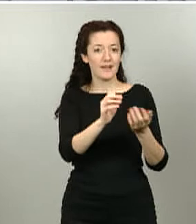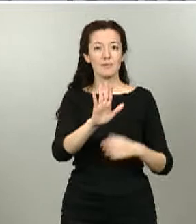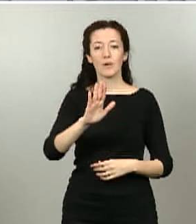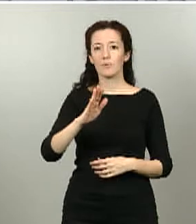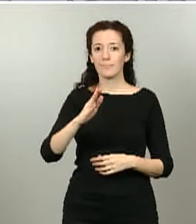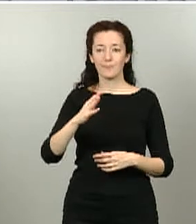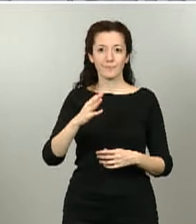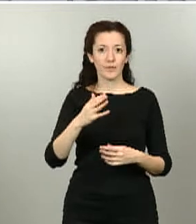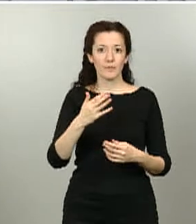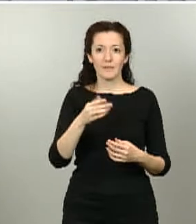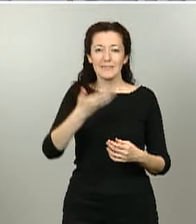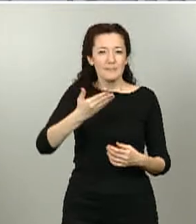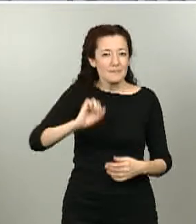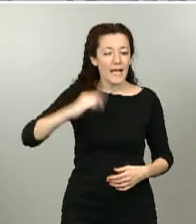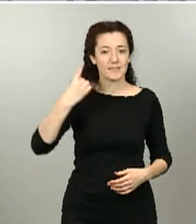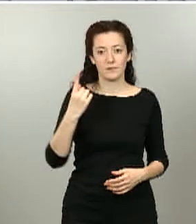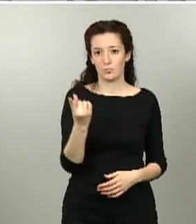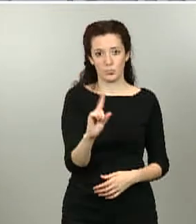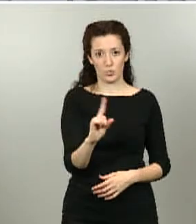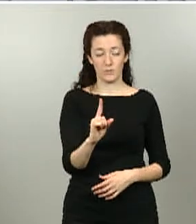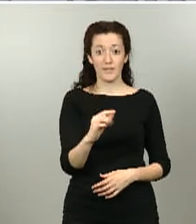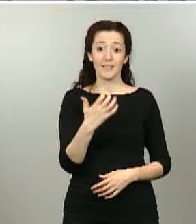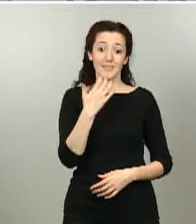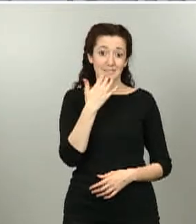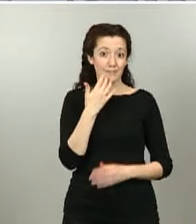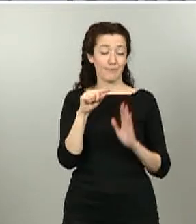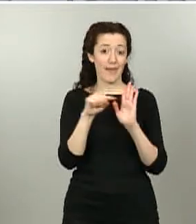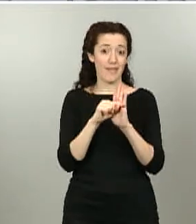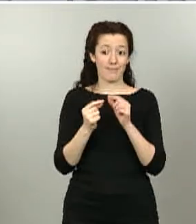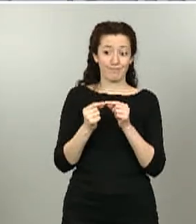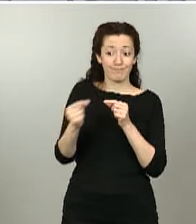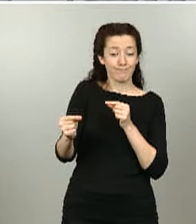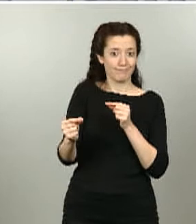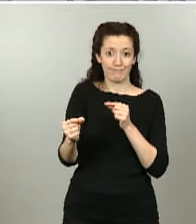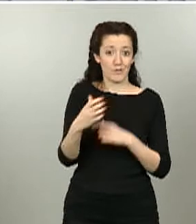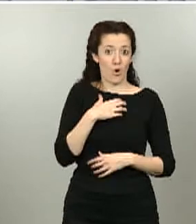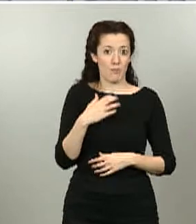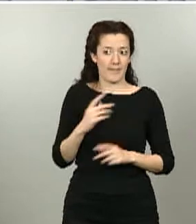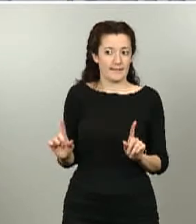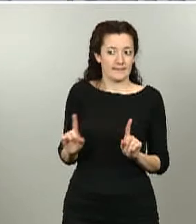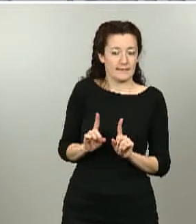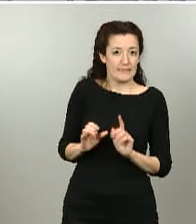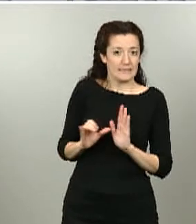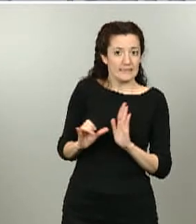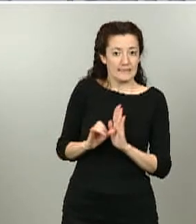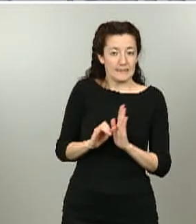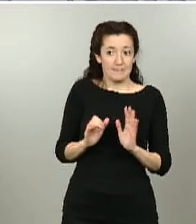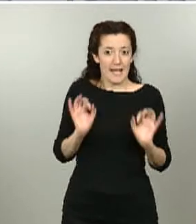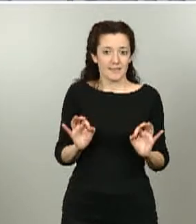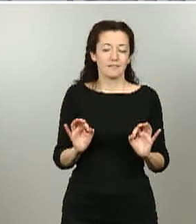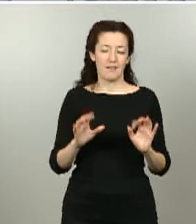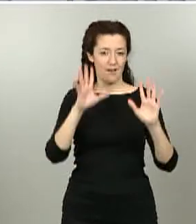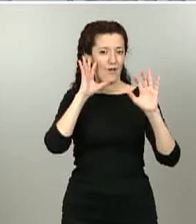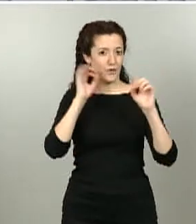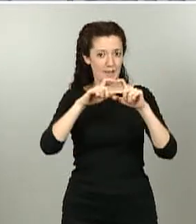acabamos de mencionar, pues por supuesto que la mascarilla empieza a ser más importante. En todo caso, sí que es cierto que en